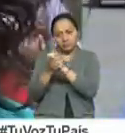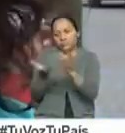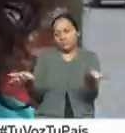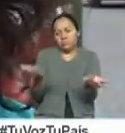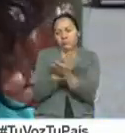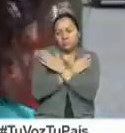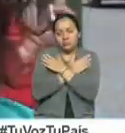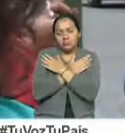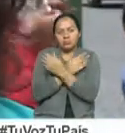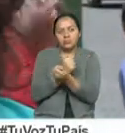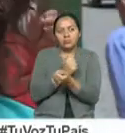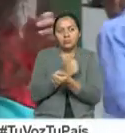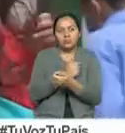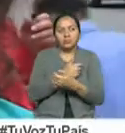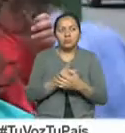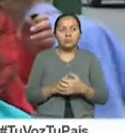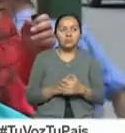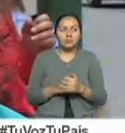está eso